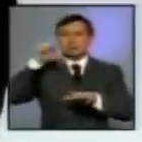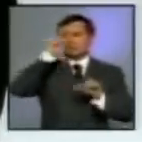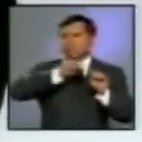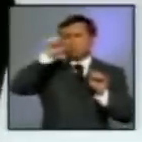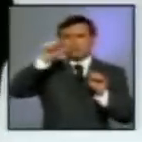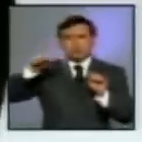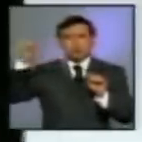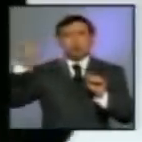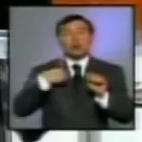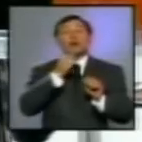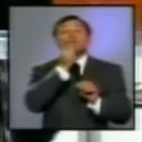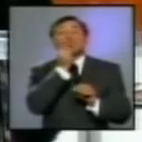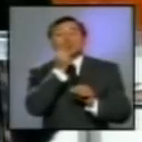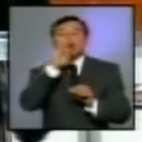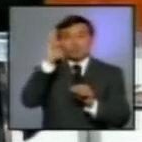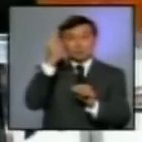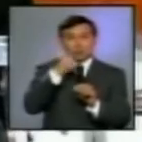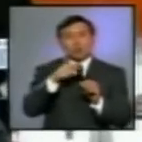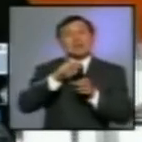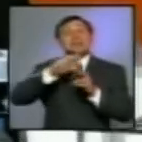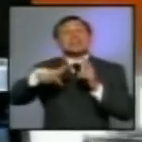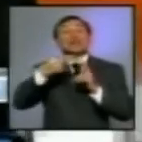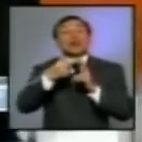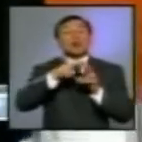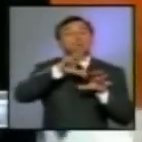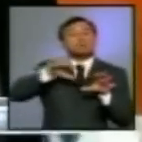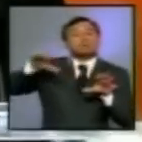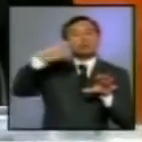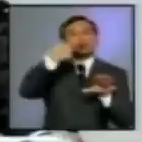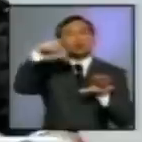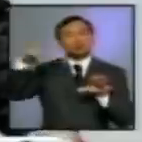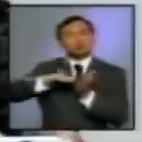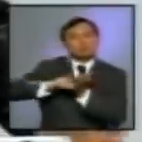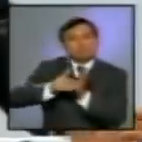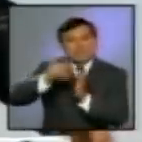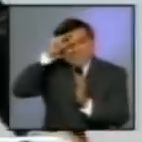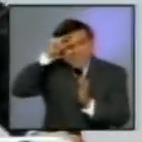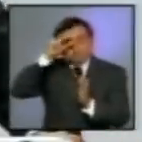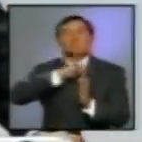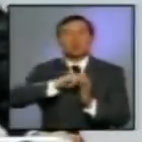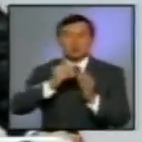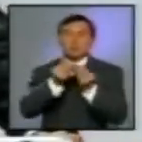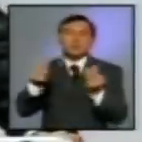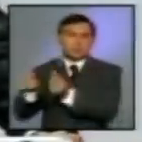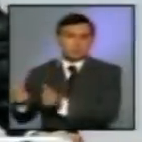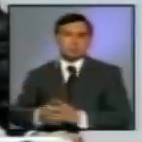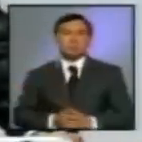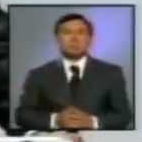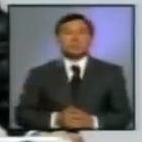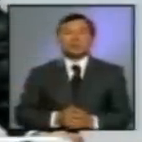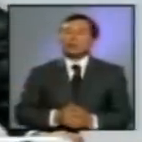estrategia regional y con inteligencia. Muchas gracias. Adelante, por favor, Enrique Peña Nieto. Josefina, qué lamentable que quiera